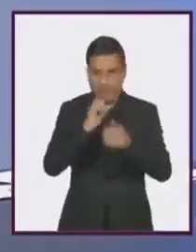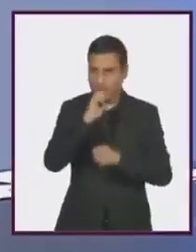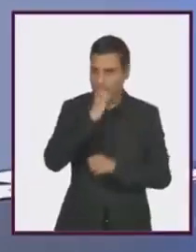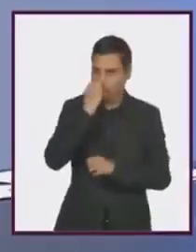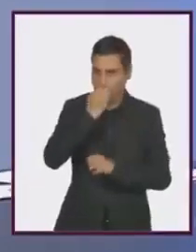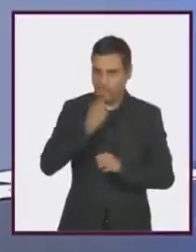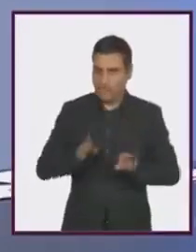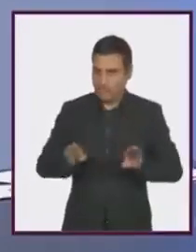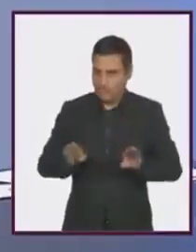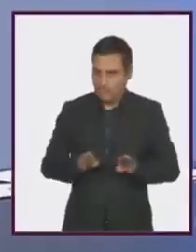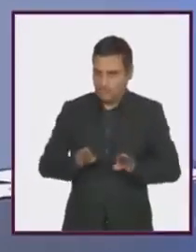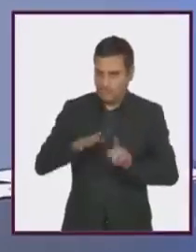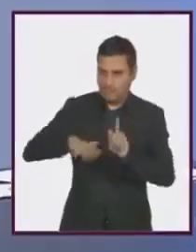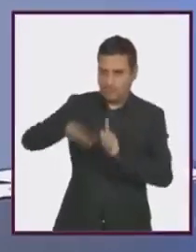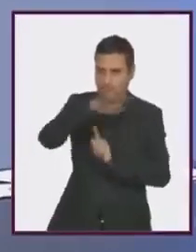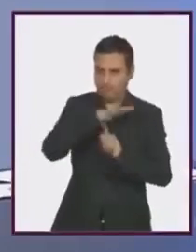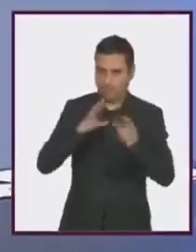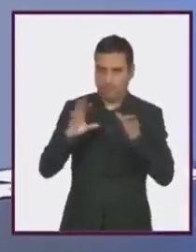escolar.